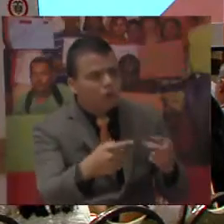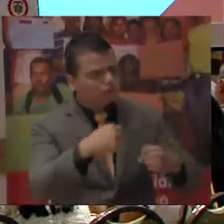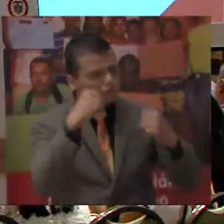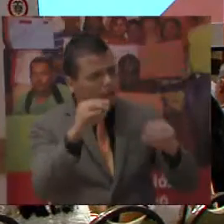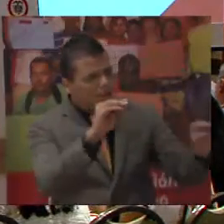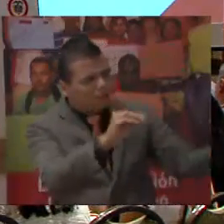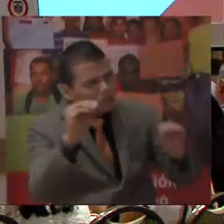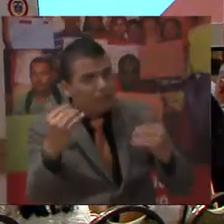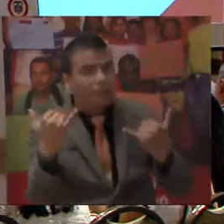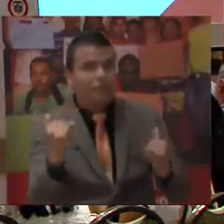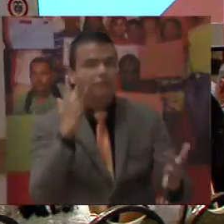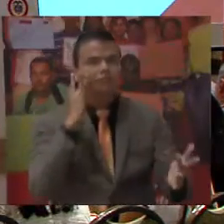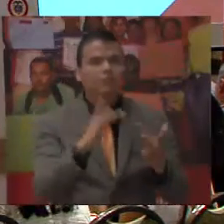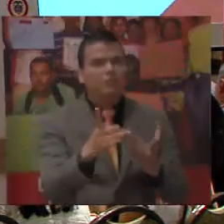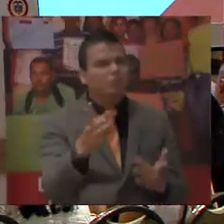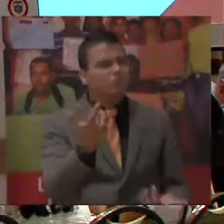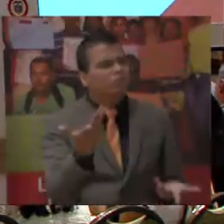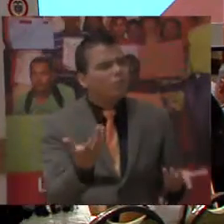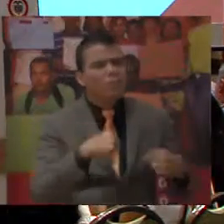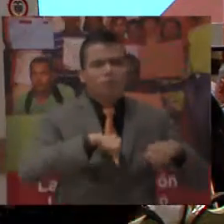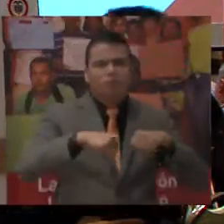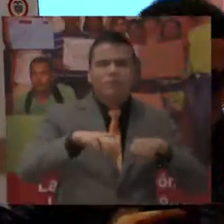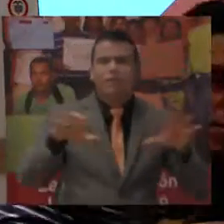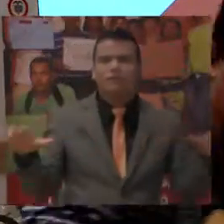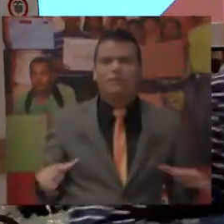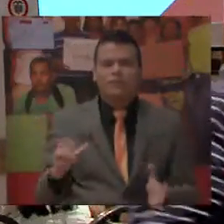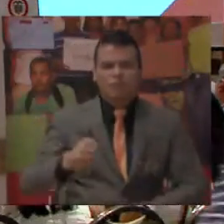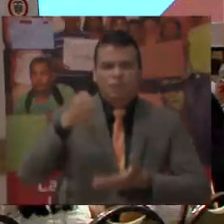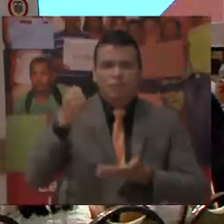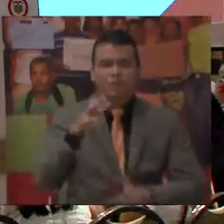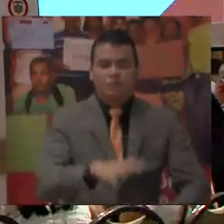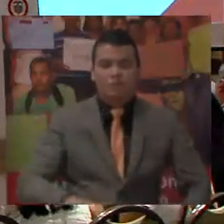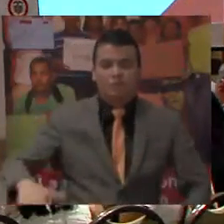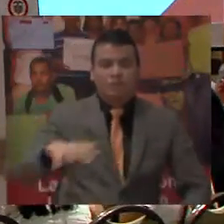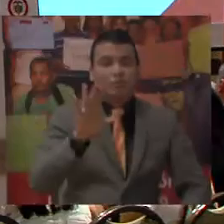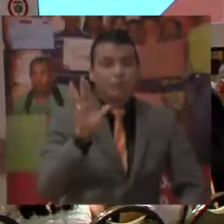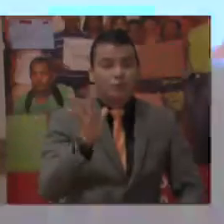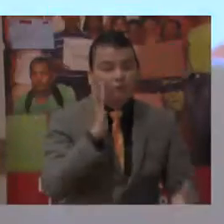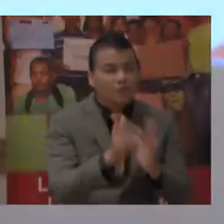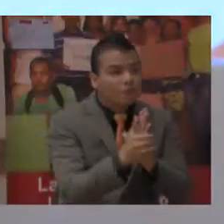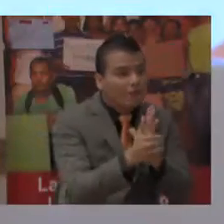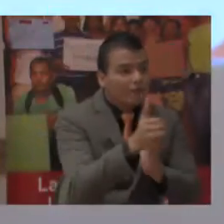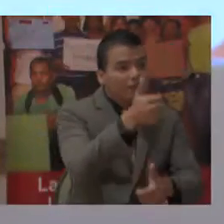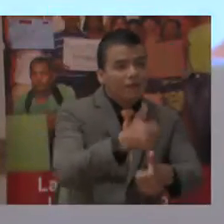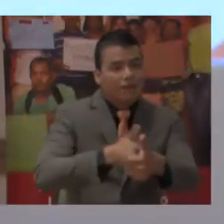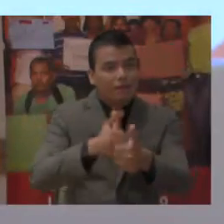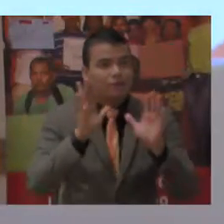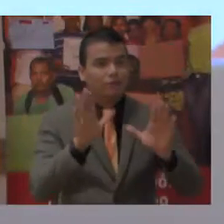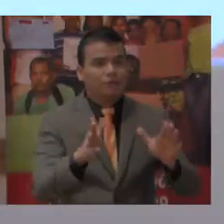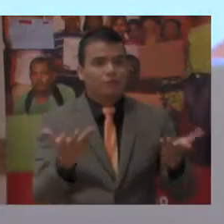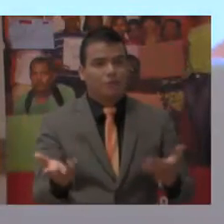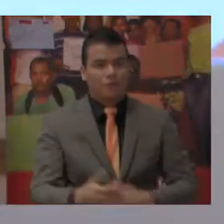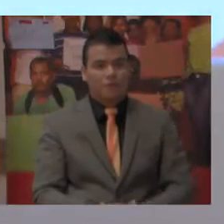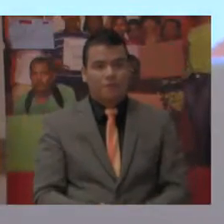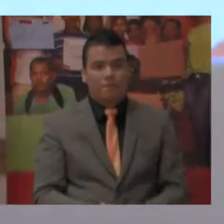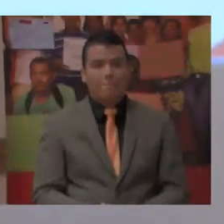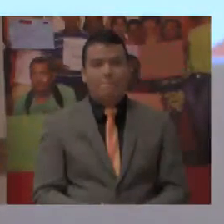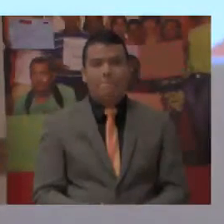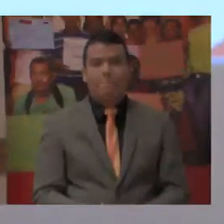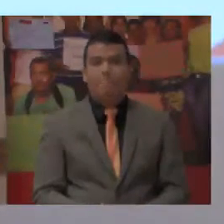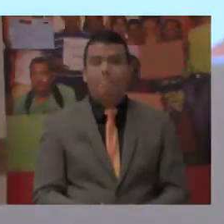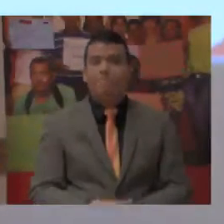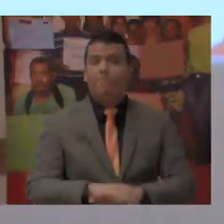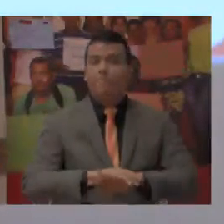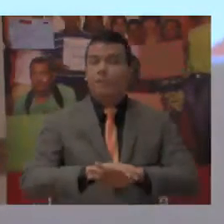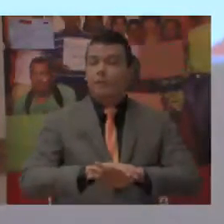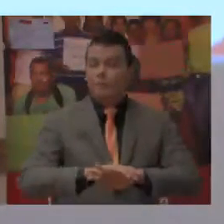fortaleciéndolas de acuerdo a la vocación y talentos que ellos tengan. Y en esa medida se ha